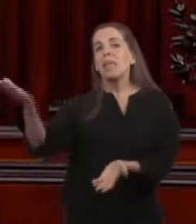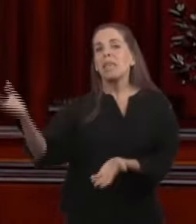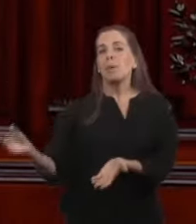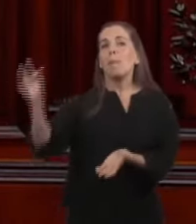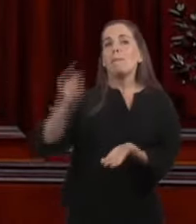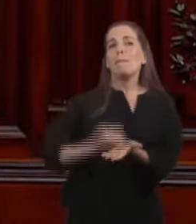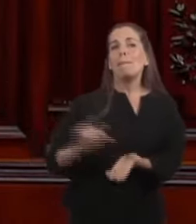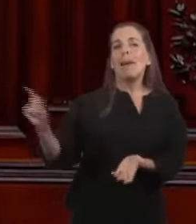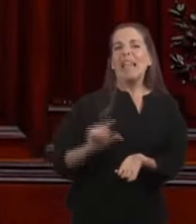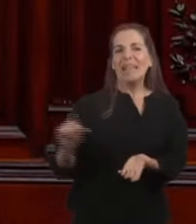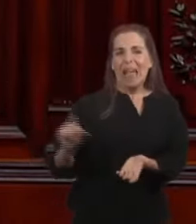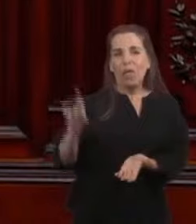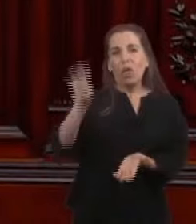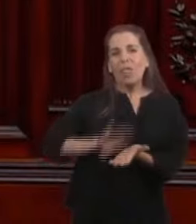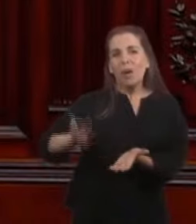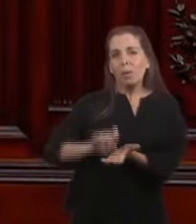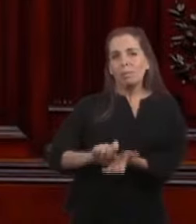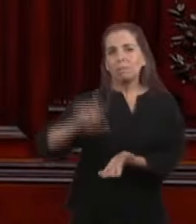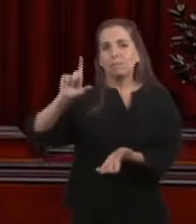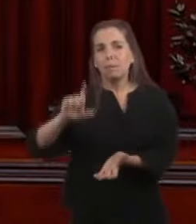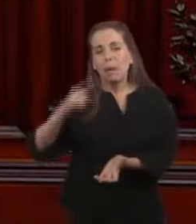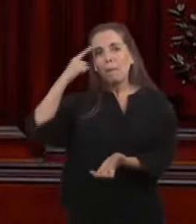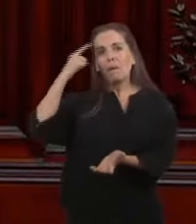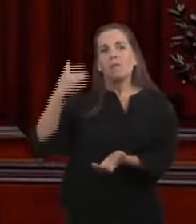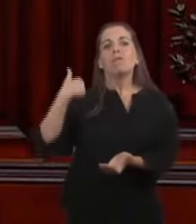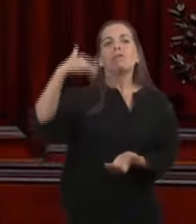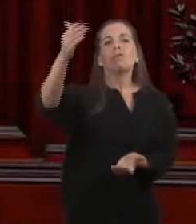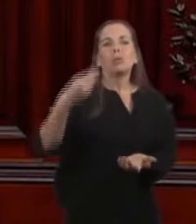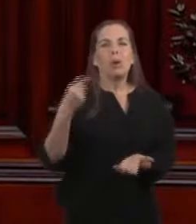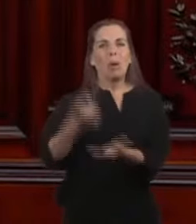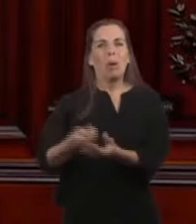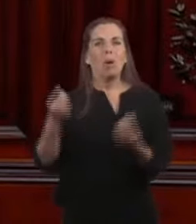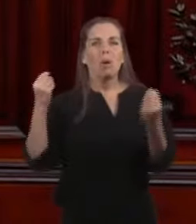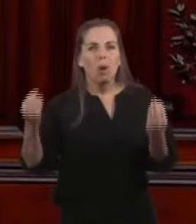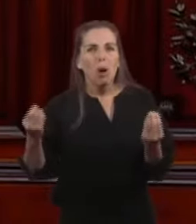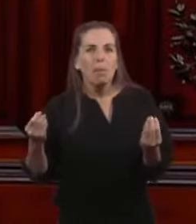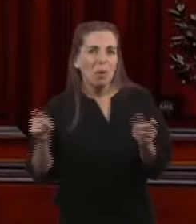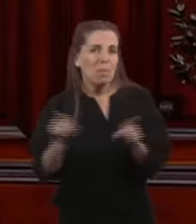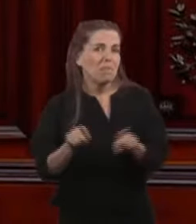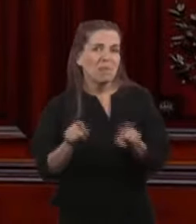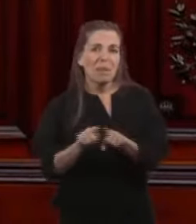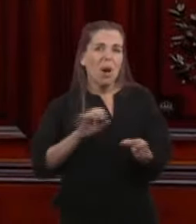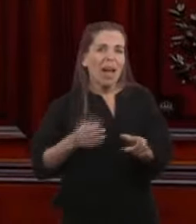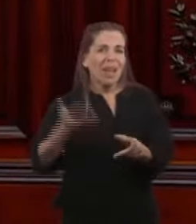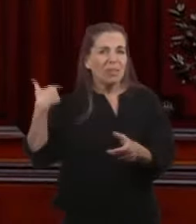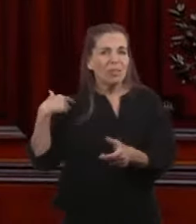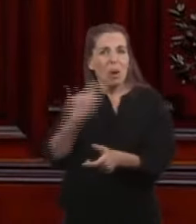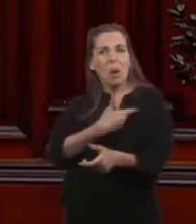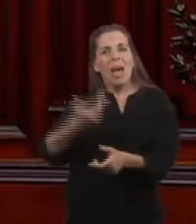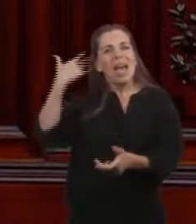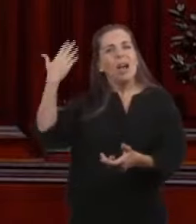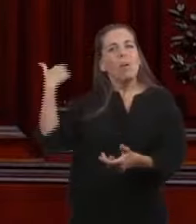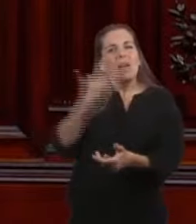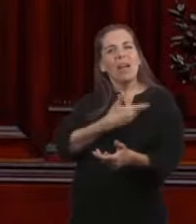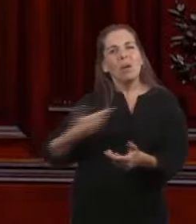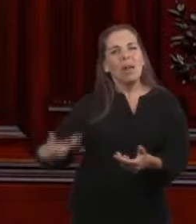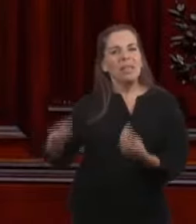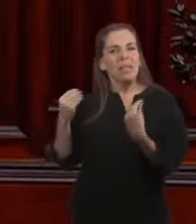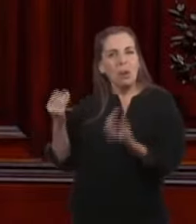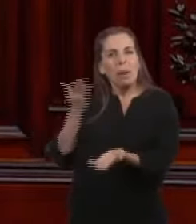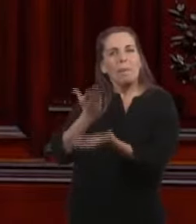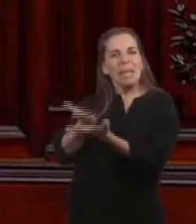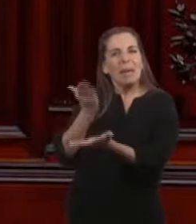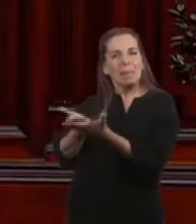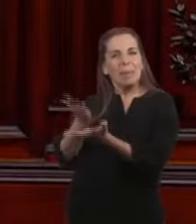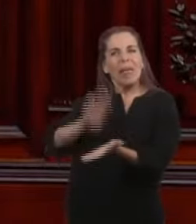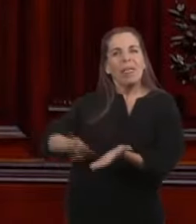despilfarro de hoy Esto no es otra cosa que entregar en el altar del populismo la vida de nuestros jóvenes es decir